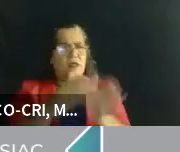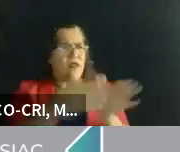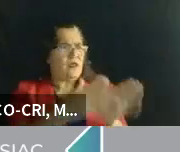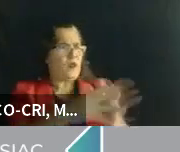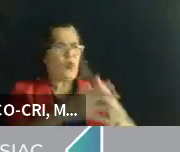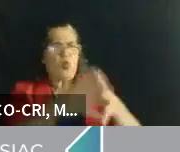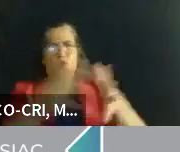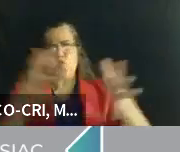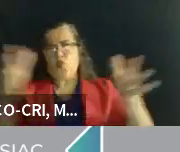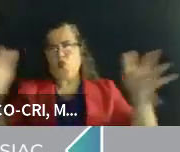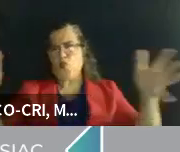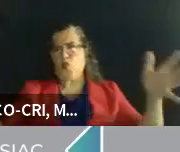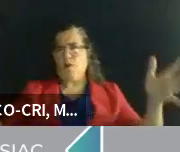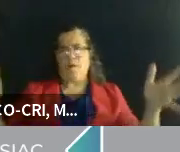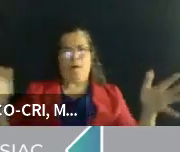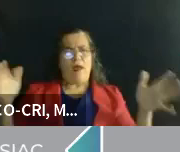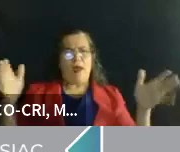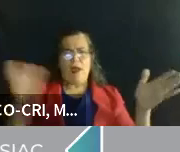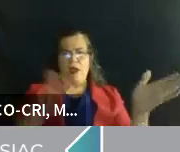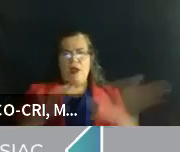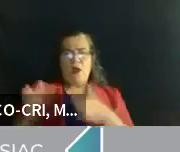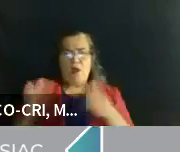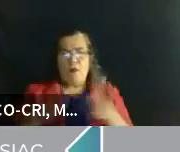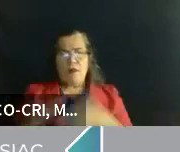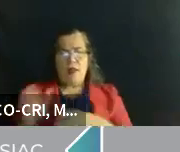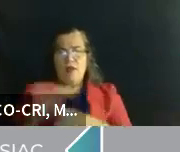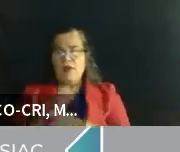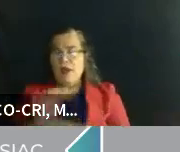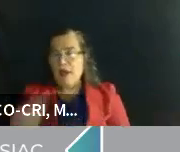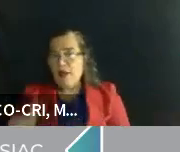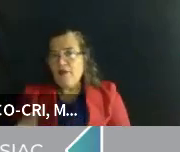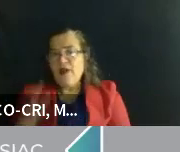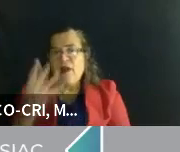credencial, como es un plan de estudios de una carrera de